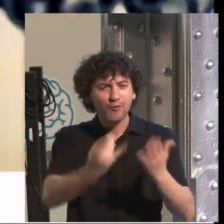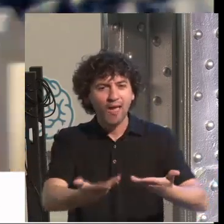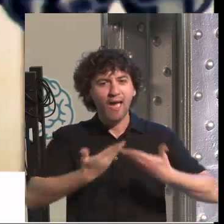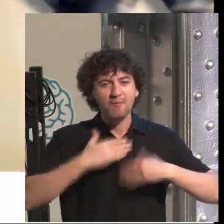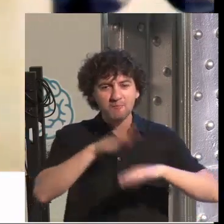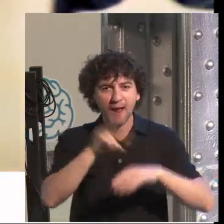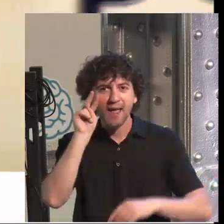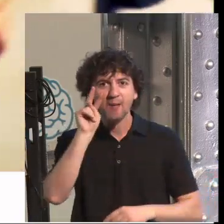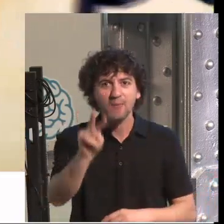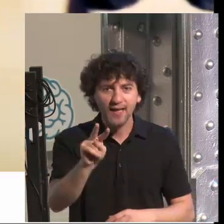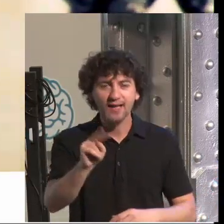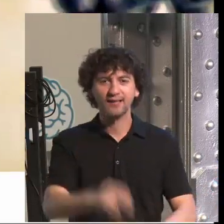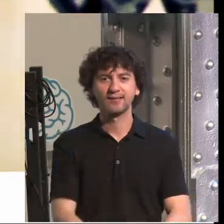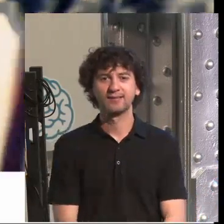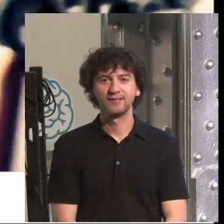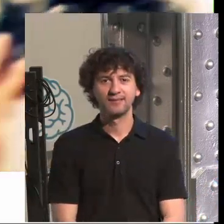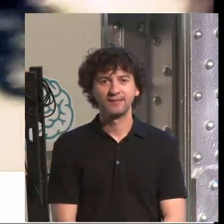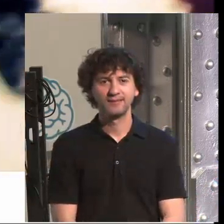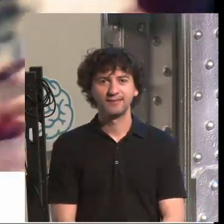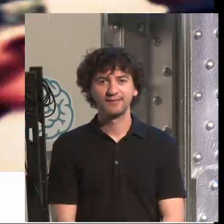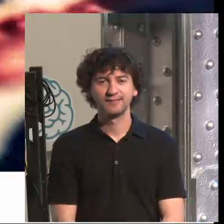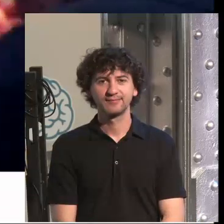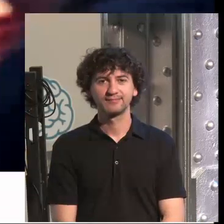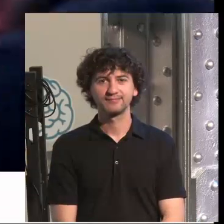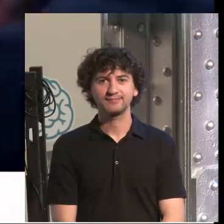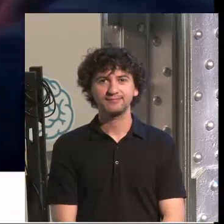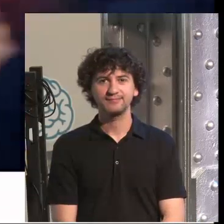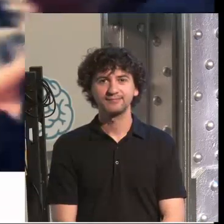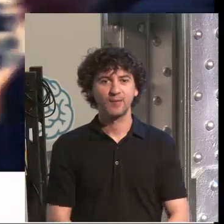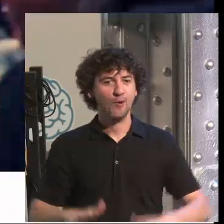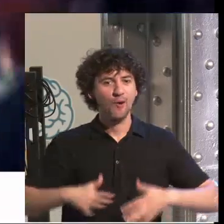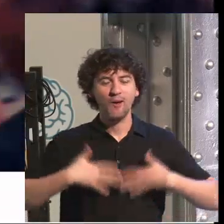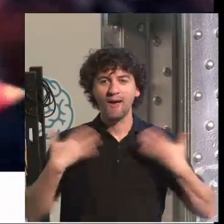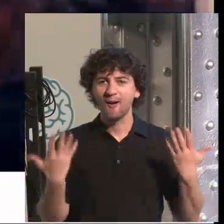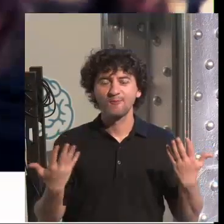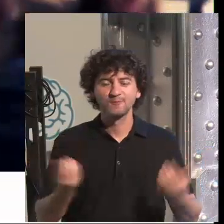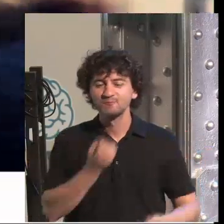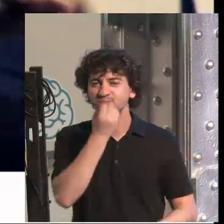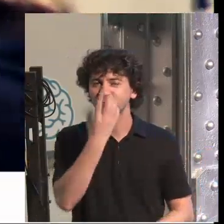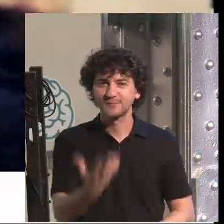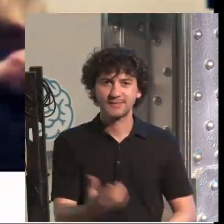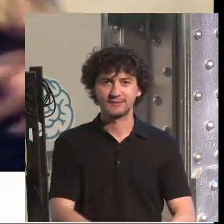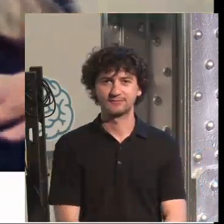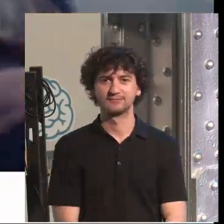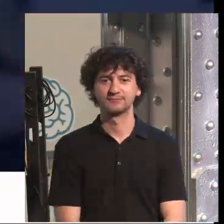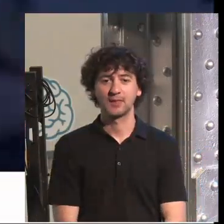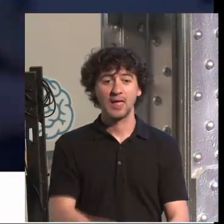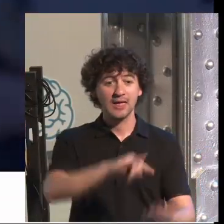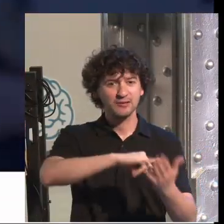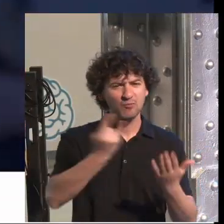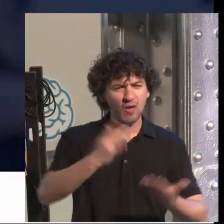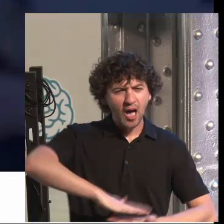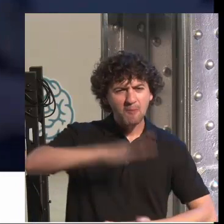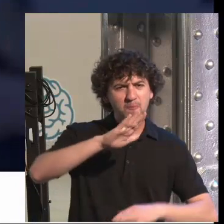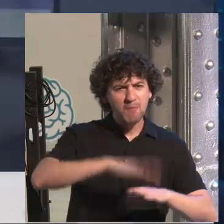1, 2. Oh my God. Entonces, la capacidad de la tecnología para aumentarnos,